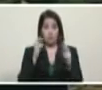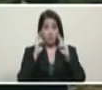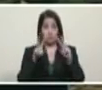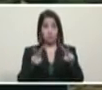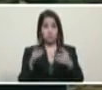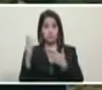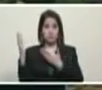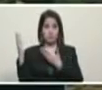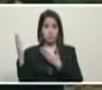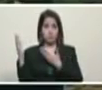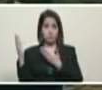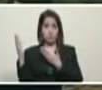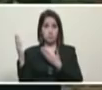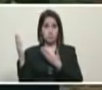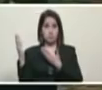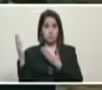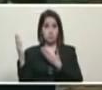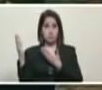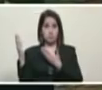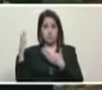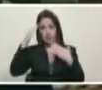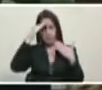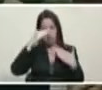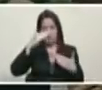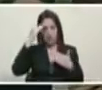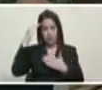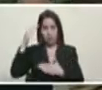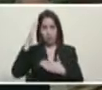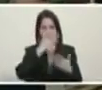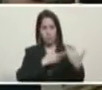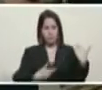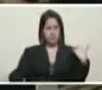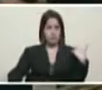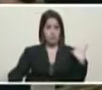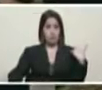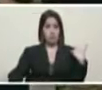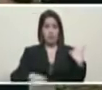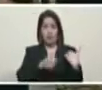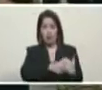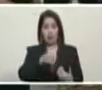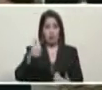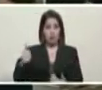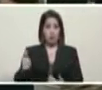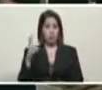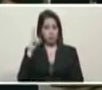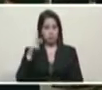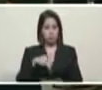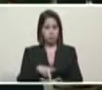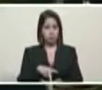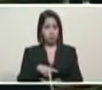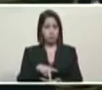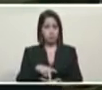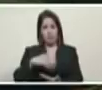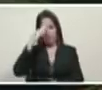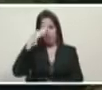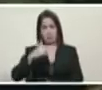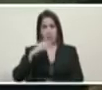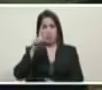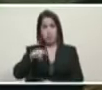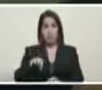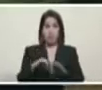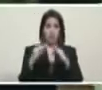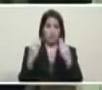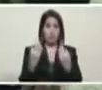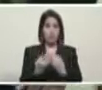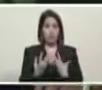a través de las imágenes el saludo de la máxima autoridad del país a cada uno de los presentes, además de los familiares